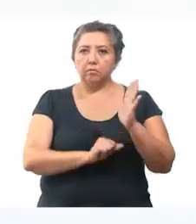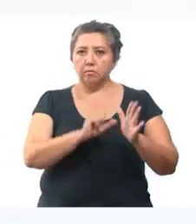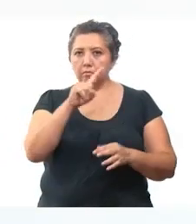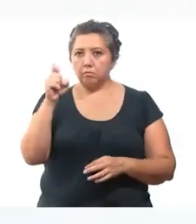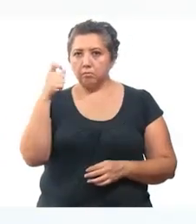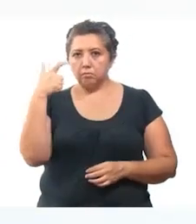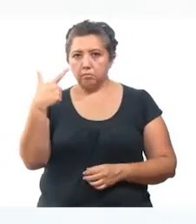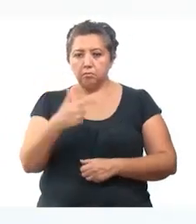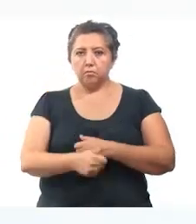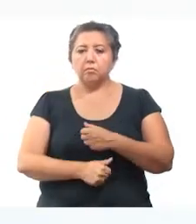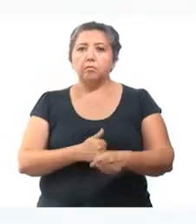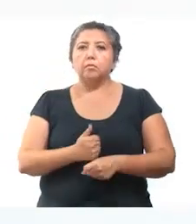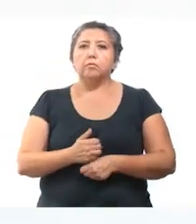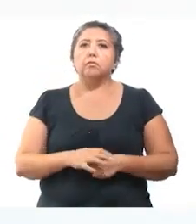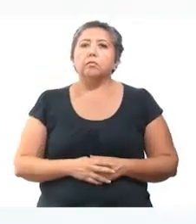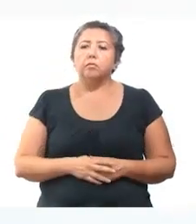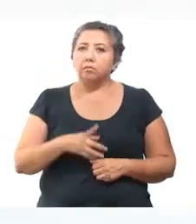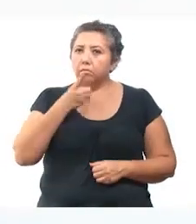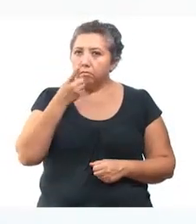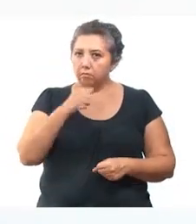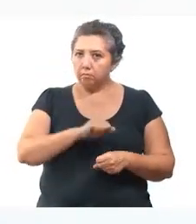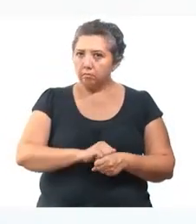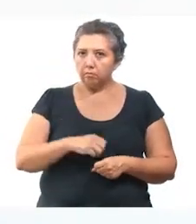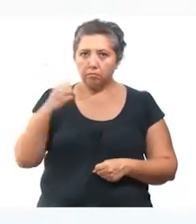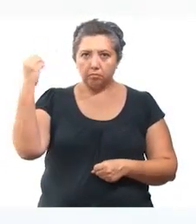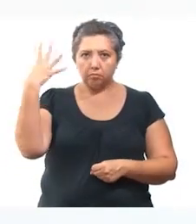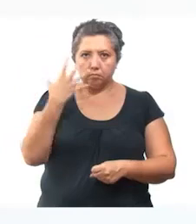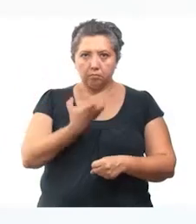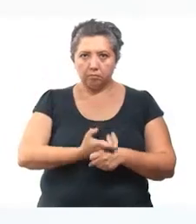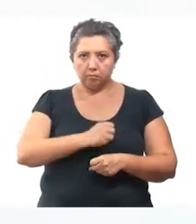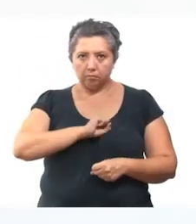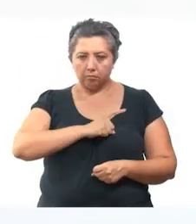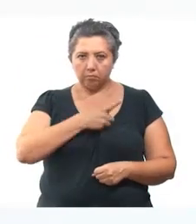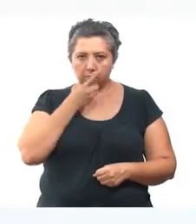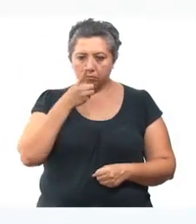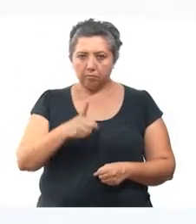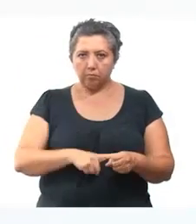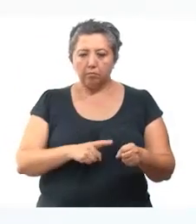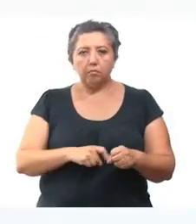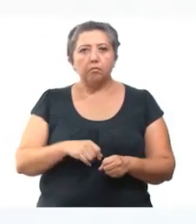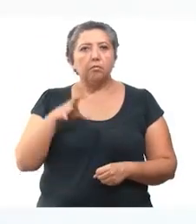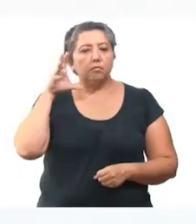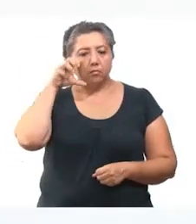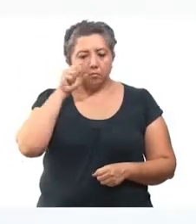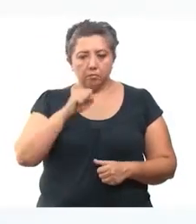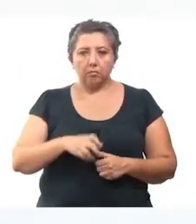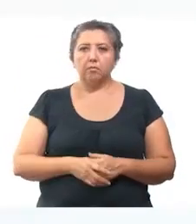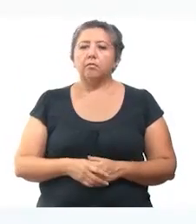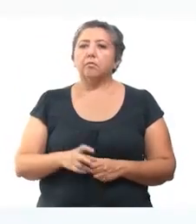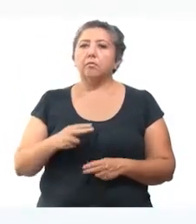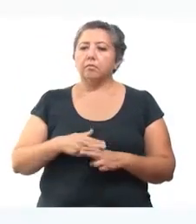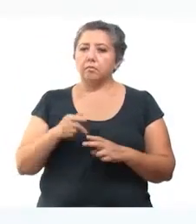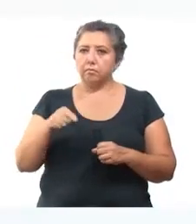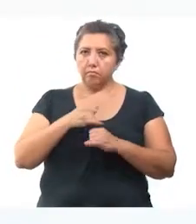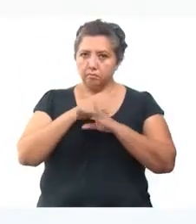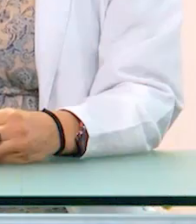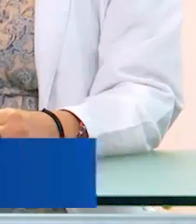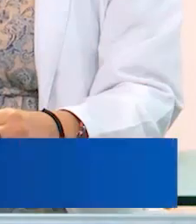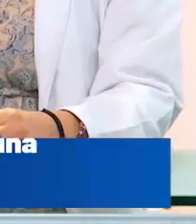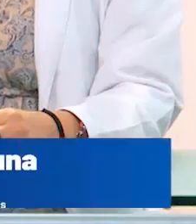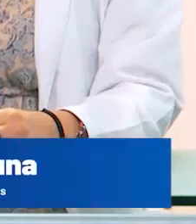de 1 mes a 107 años. Los indicadores semanales del Semáforo Estatal de Salud marcan color naranja. Hasta aquí el reporte,